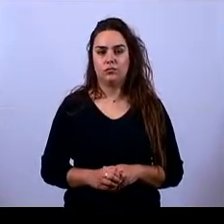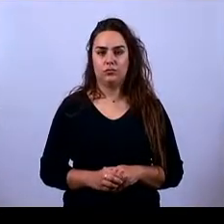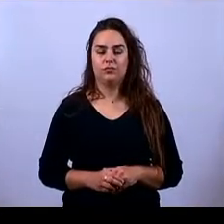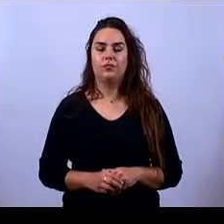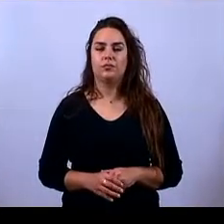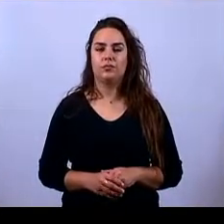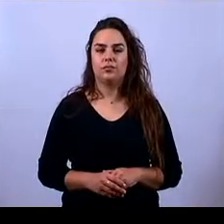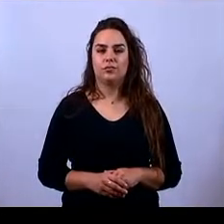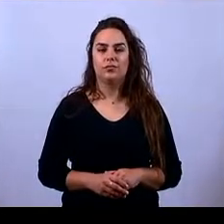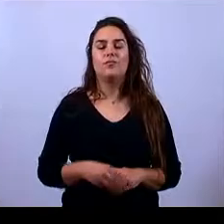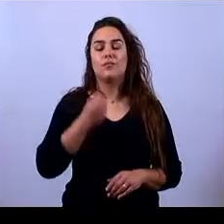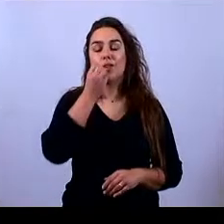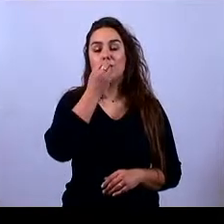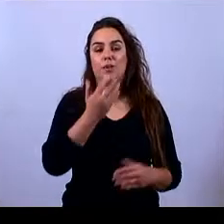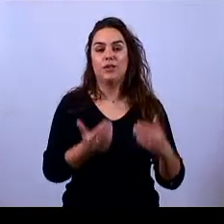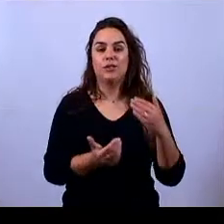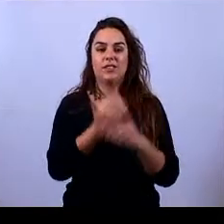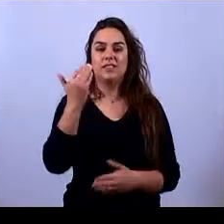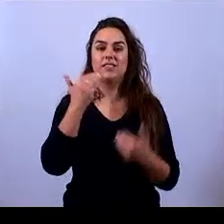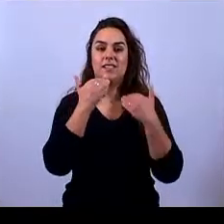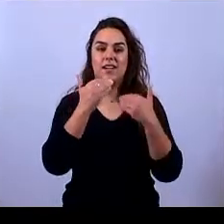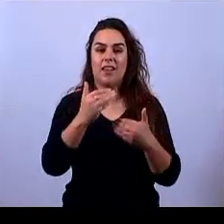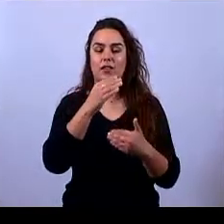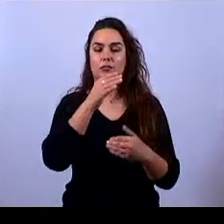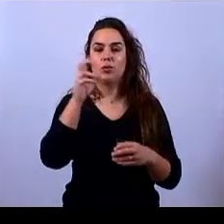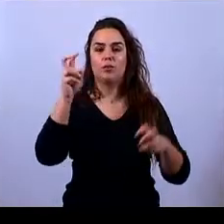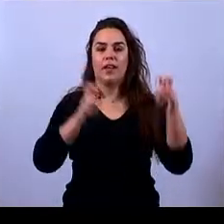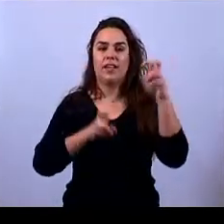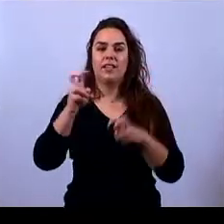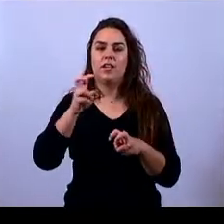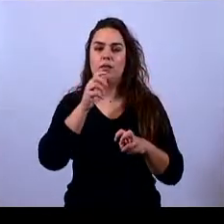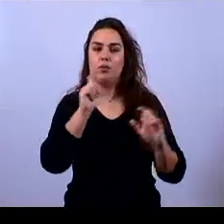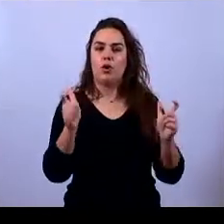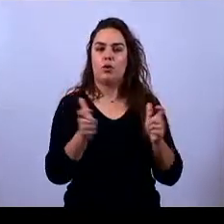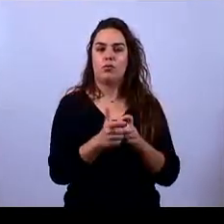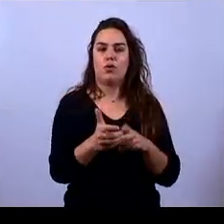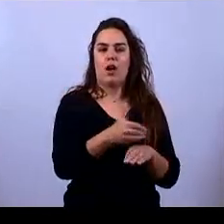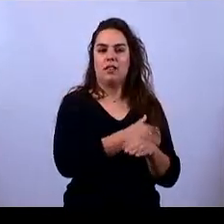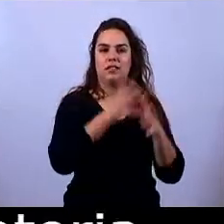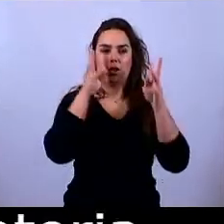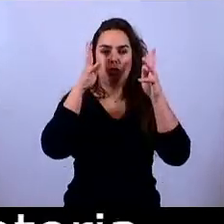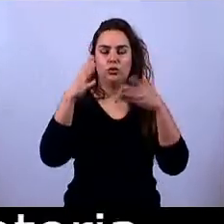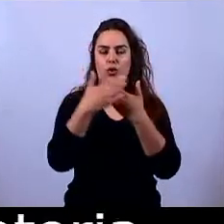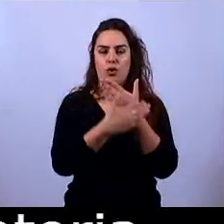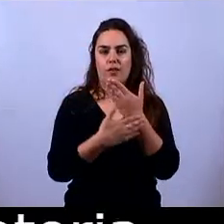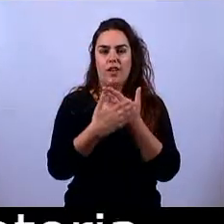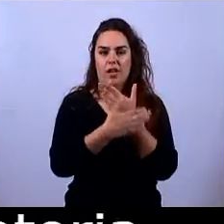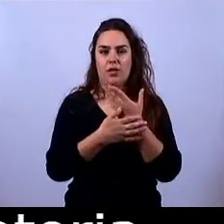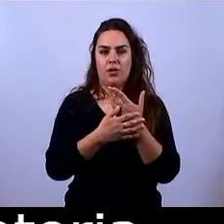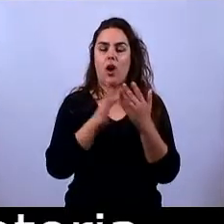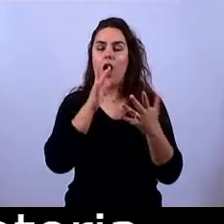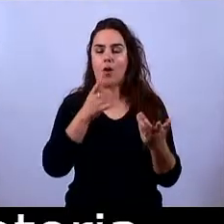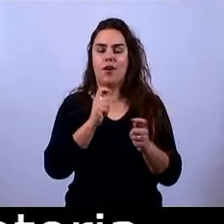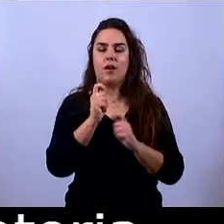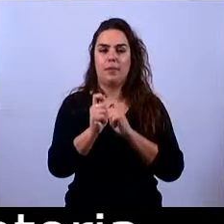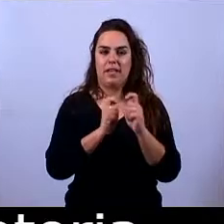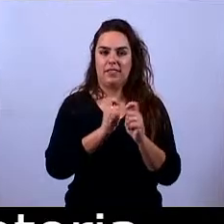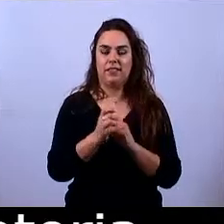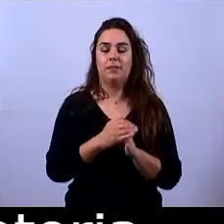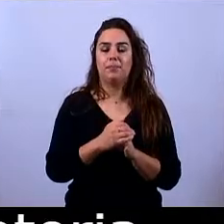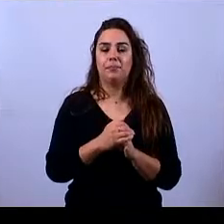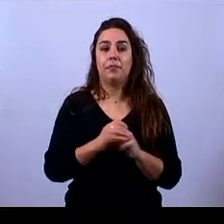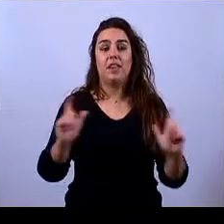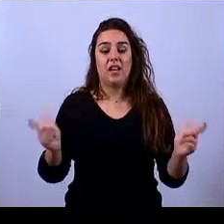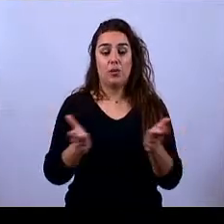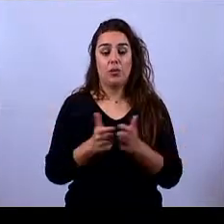Bien, pues muy buenos días. Gracias por asistir a la rueda de prensa posterior al Consejo de Gobierno. En la reunión de hoy hemos